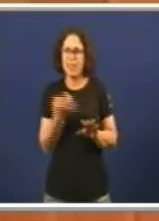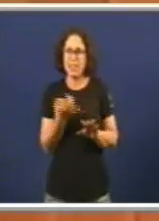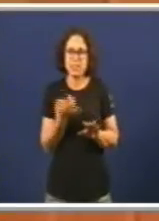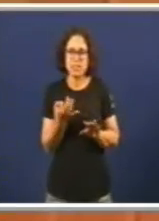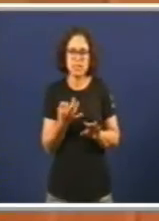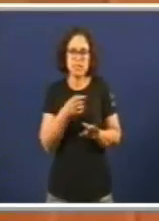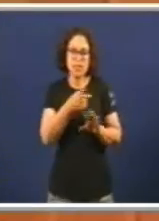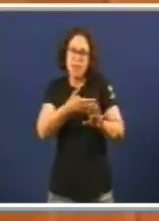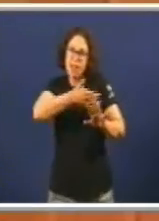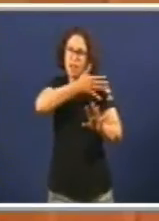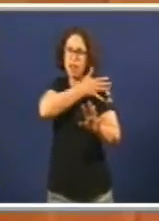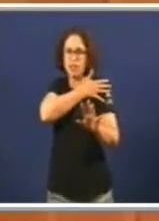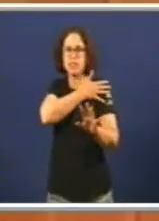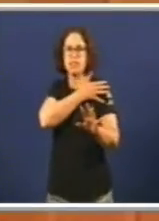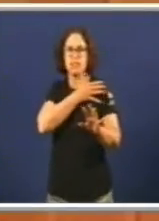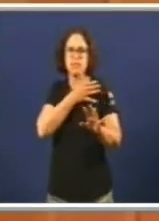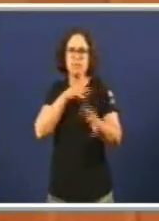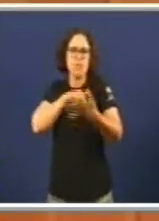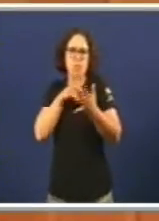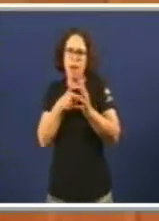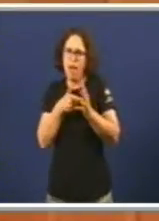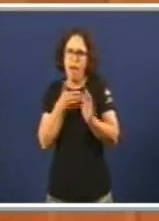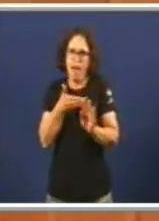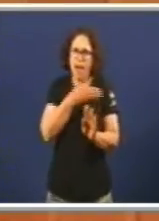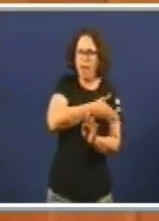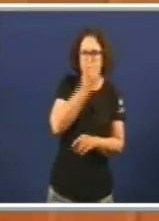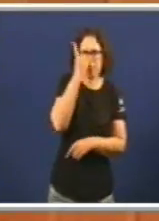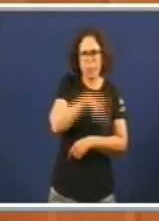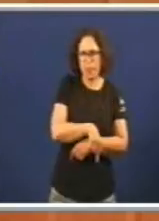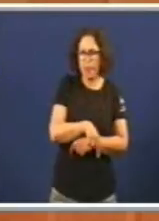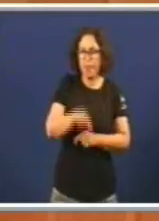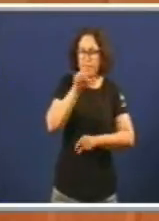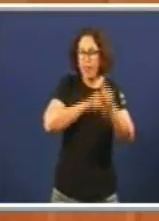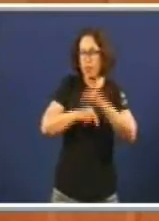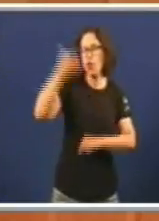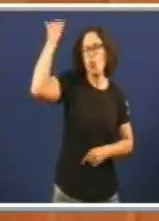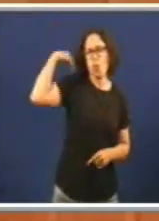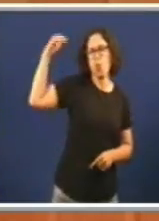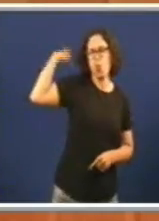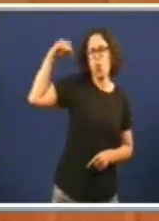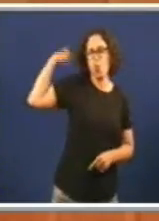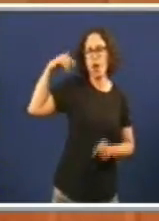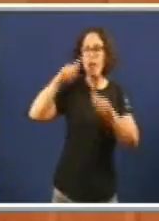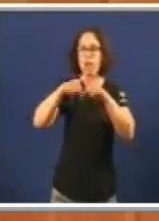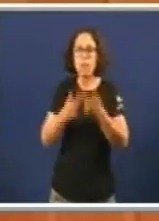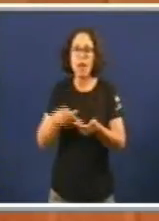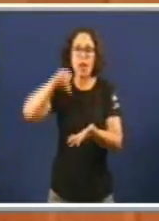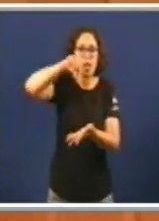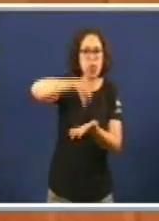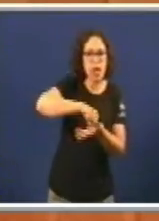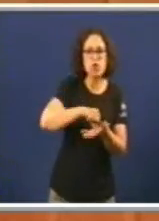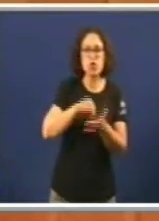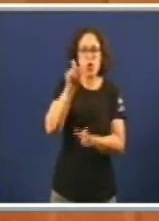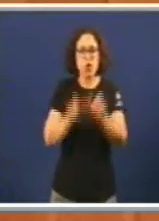unha operación planificada, que é unha decisión que se tomou hai moito tempo, aínda que ás familias, aos centros educativos e ao